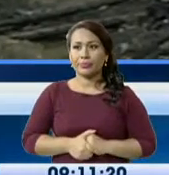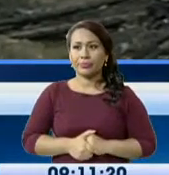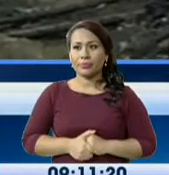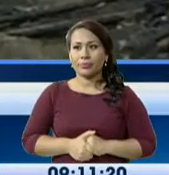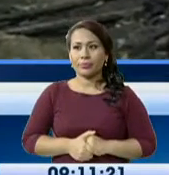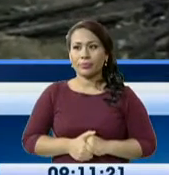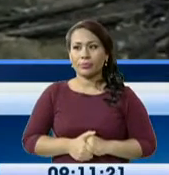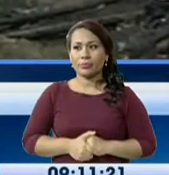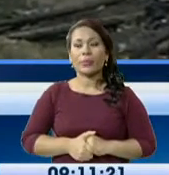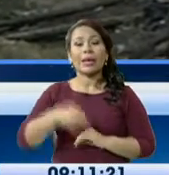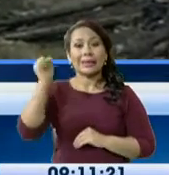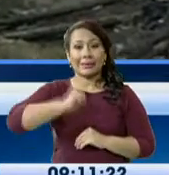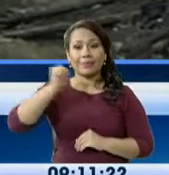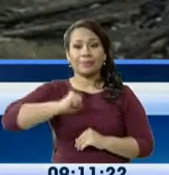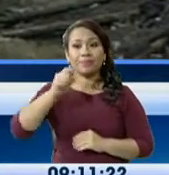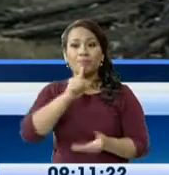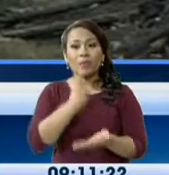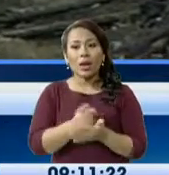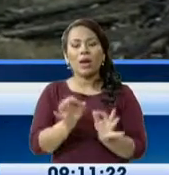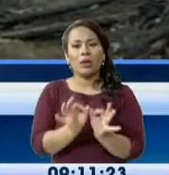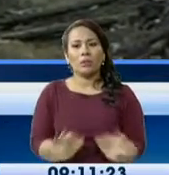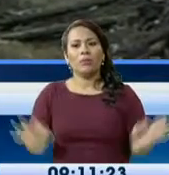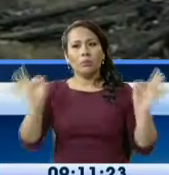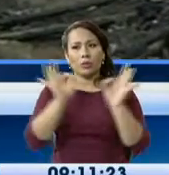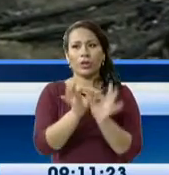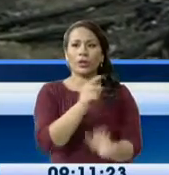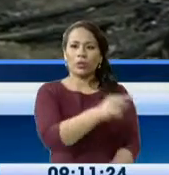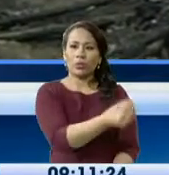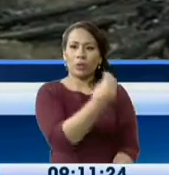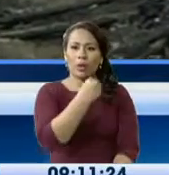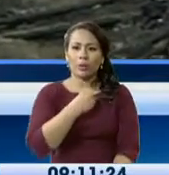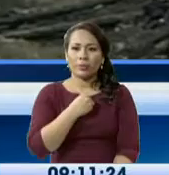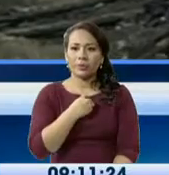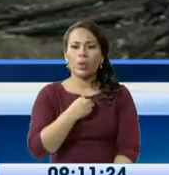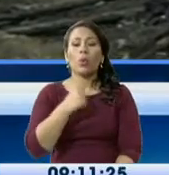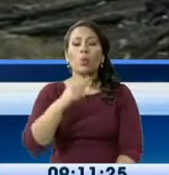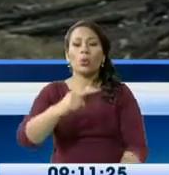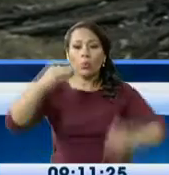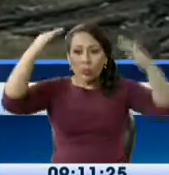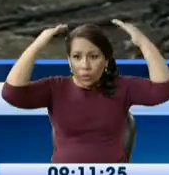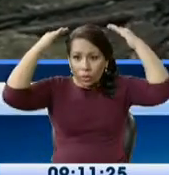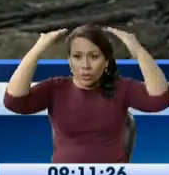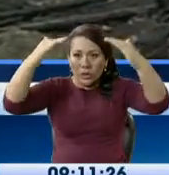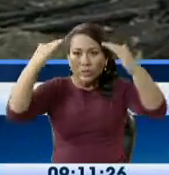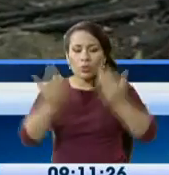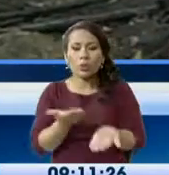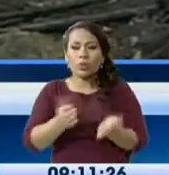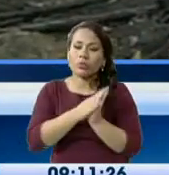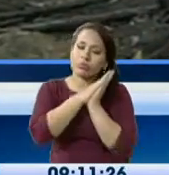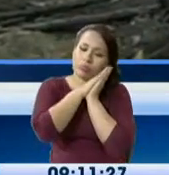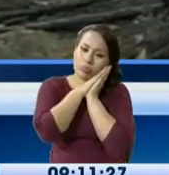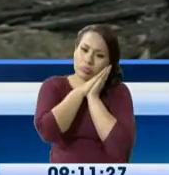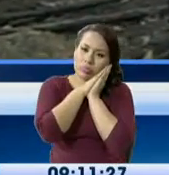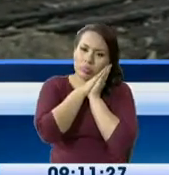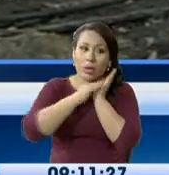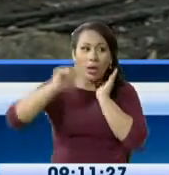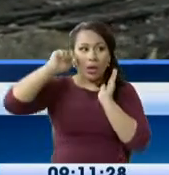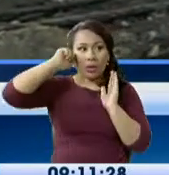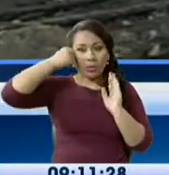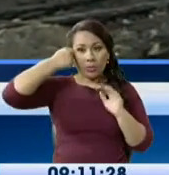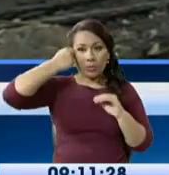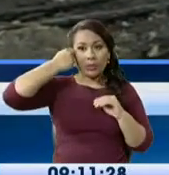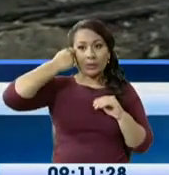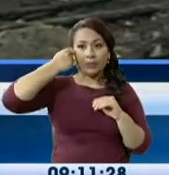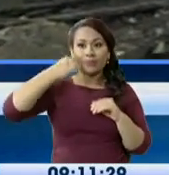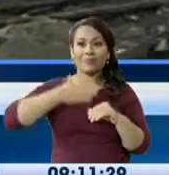Sí, es muy importante, sobre todo lo que acabas de decir, Enrique, un techo en el que cobijarse, ¿no? Acordémonos que estamos